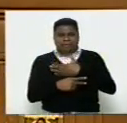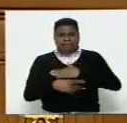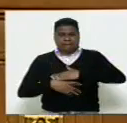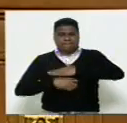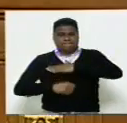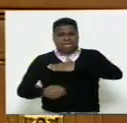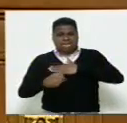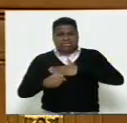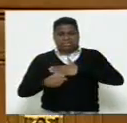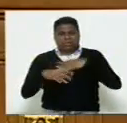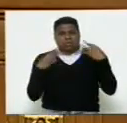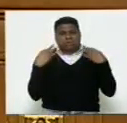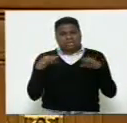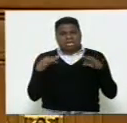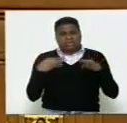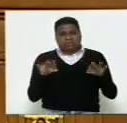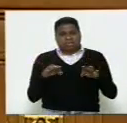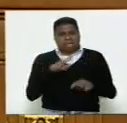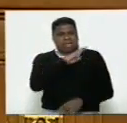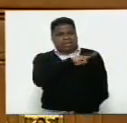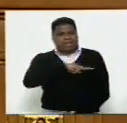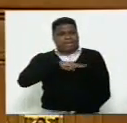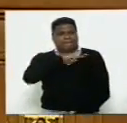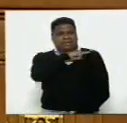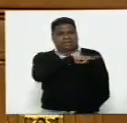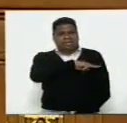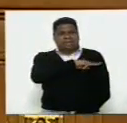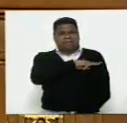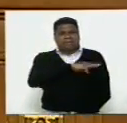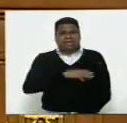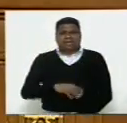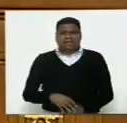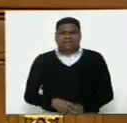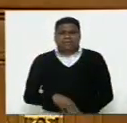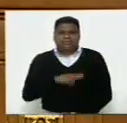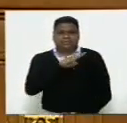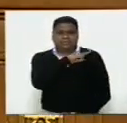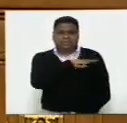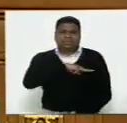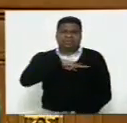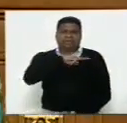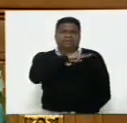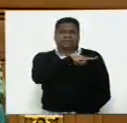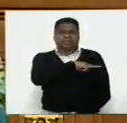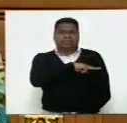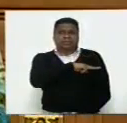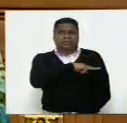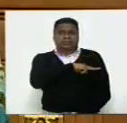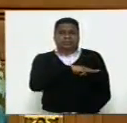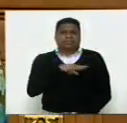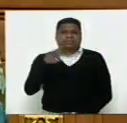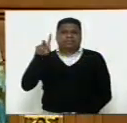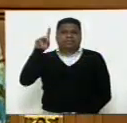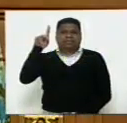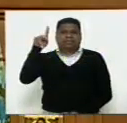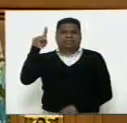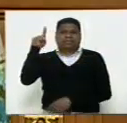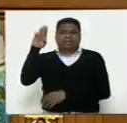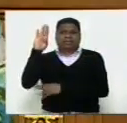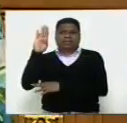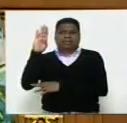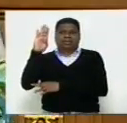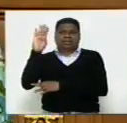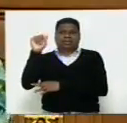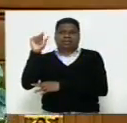la ministra Blanca Ecao, que lo lleva hacia Villegas.